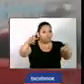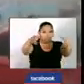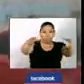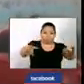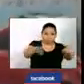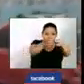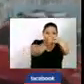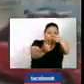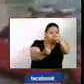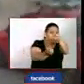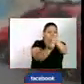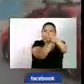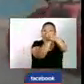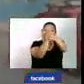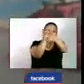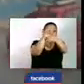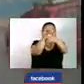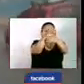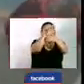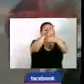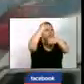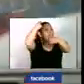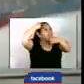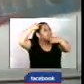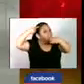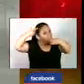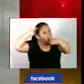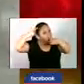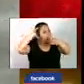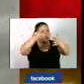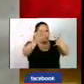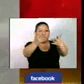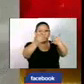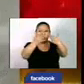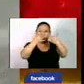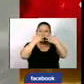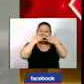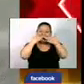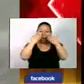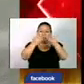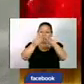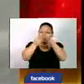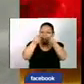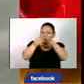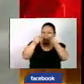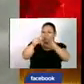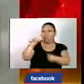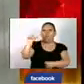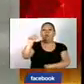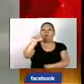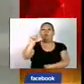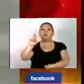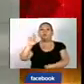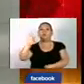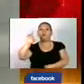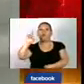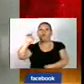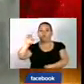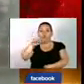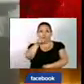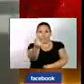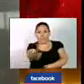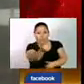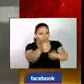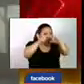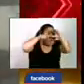volcán expulsó gases y cenizas y se siente un fuerte olor a azufre en imágenes compartidas por